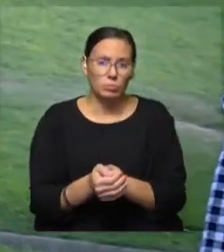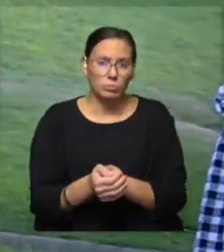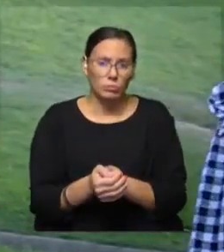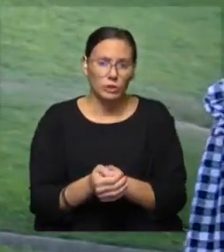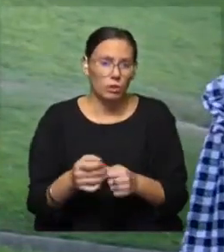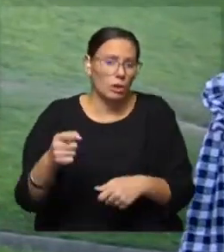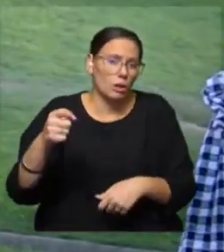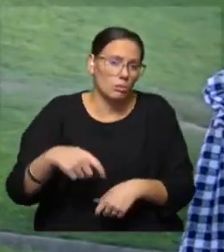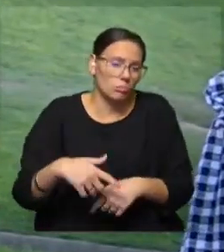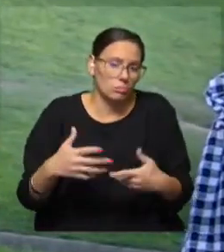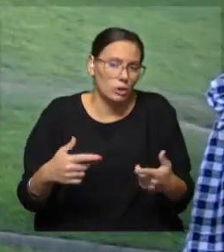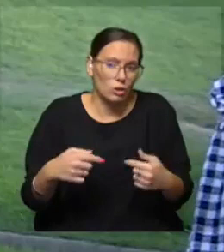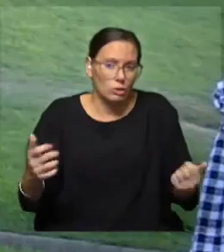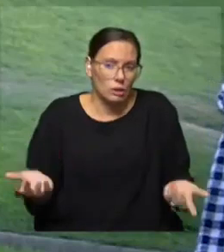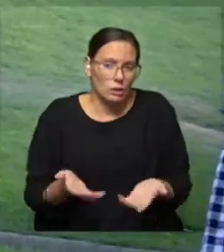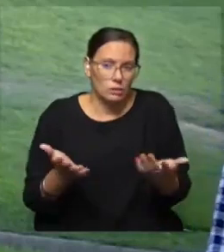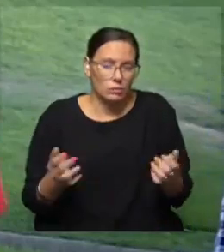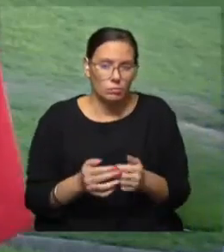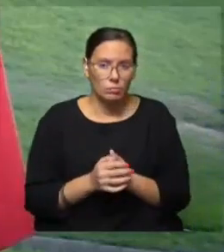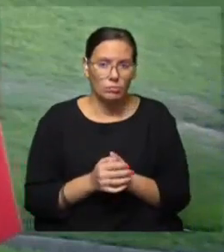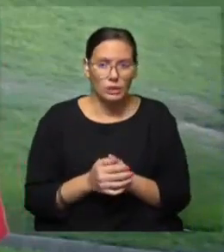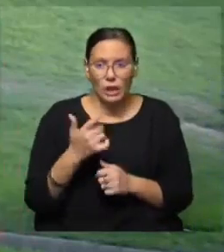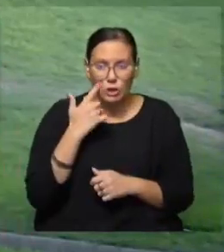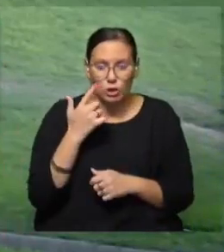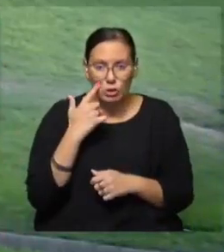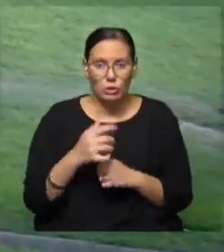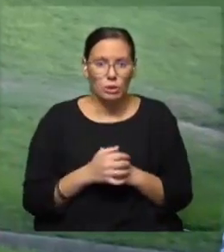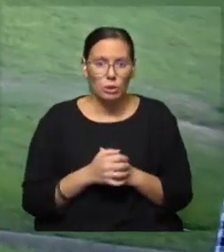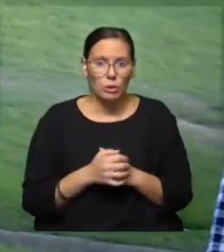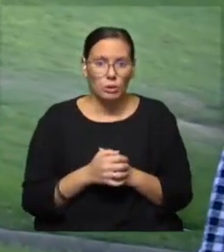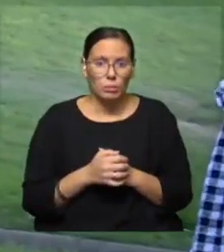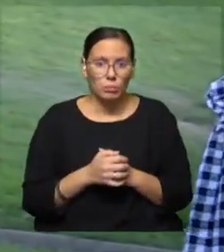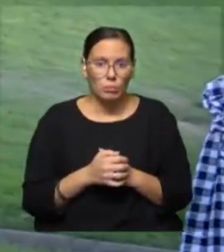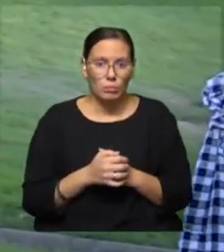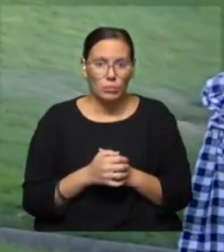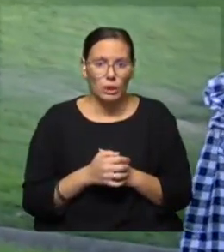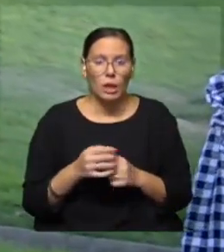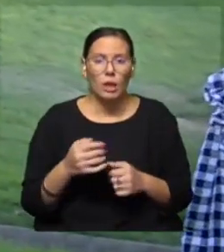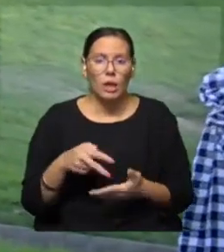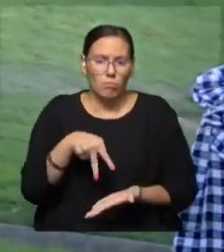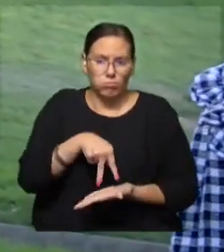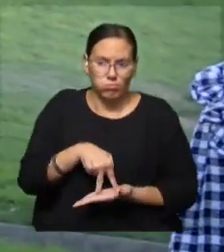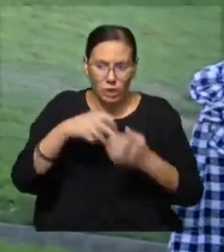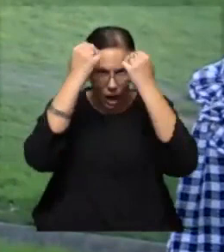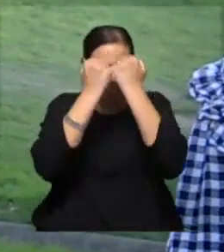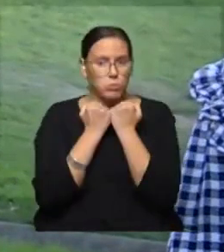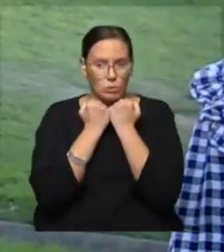Con lo típico, ¿no? Que se conoce. Y pasamos mucho tiempo parados,